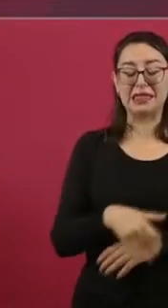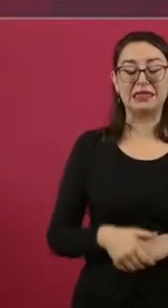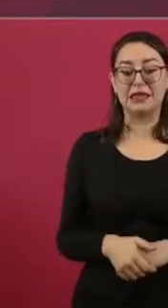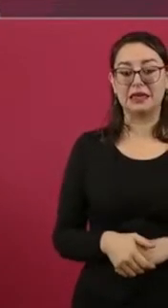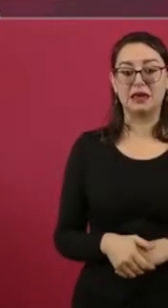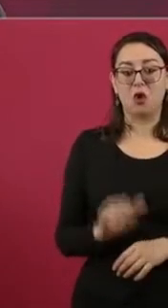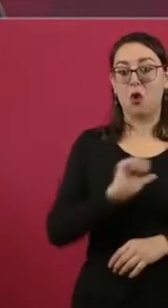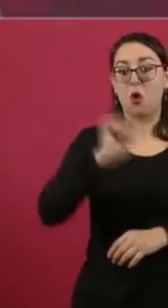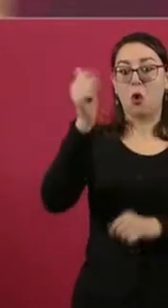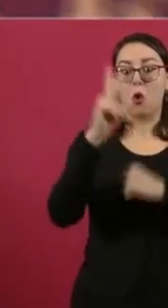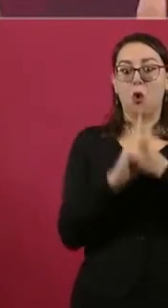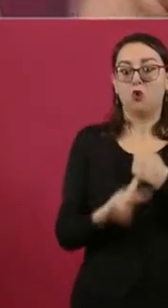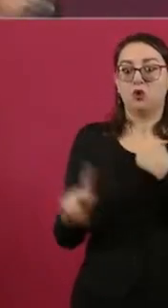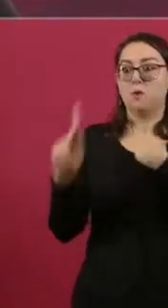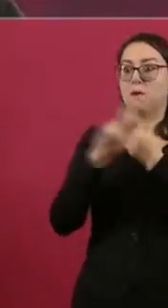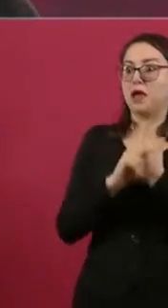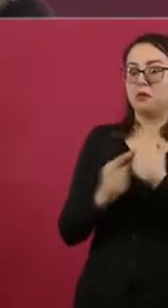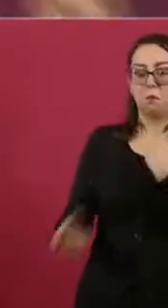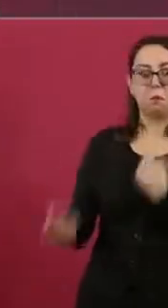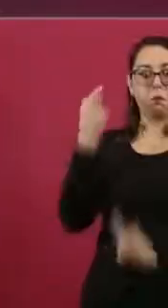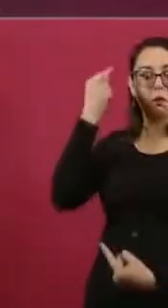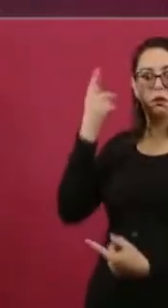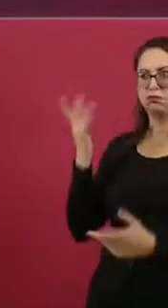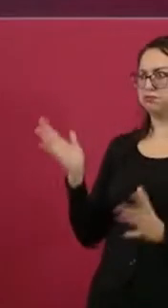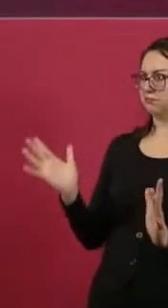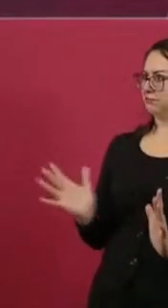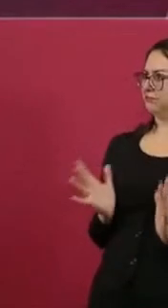Céspedes, que por cierto,